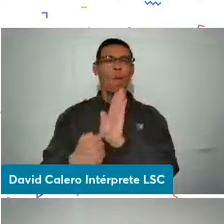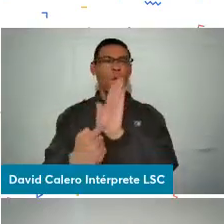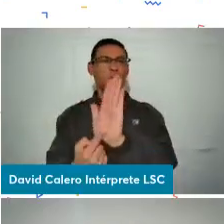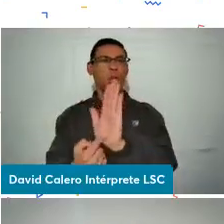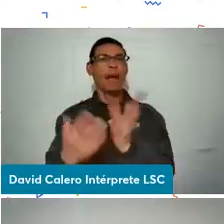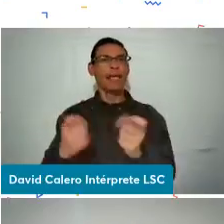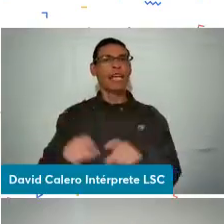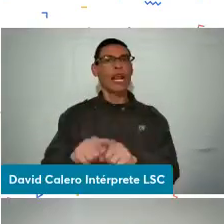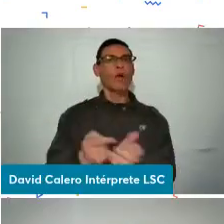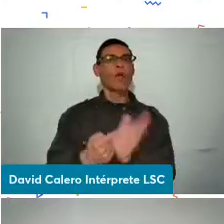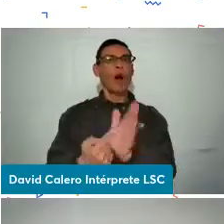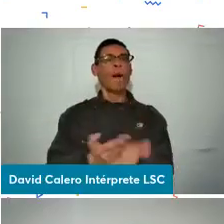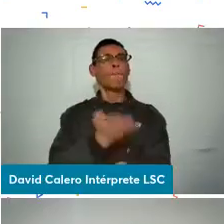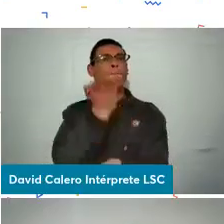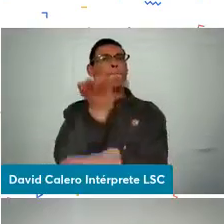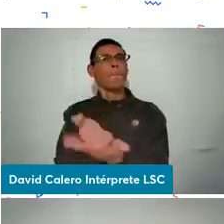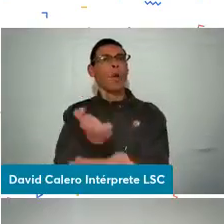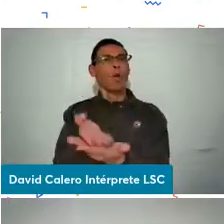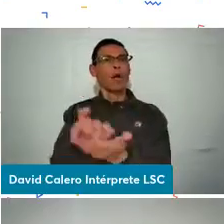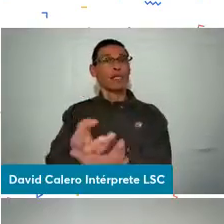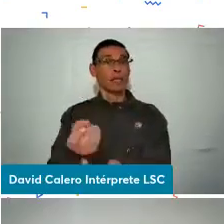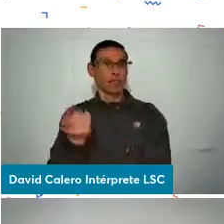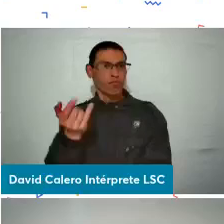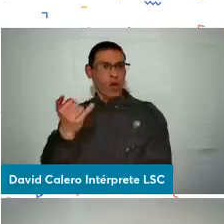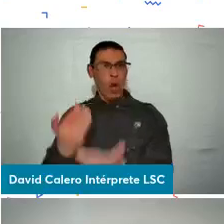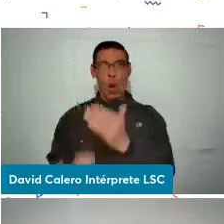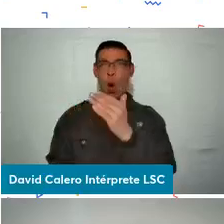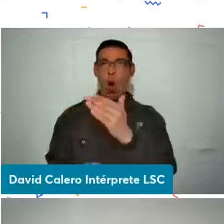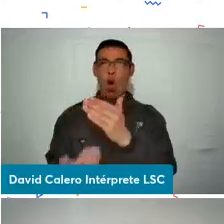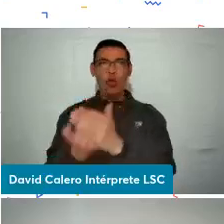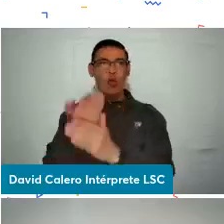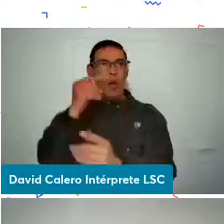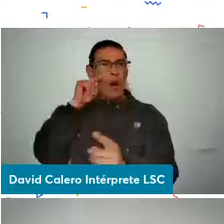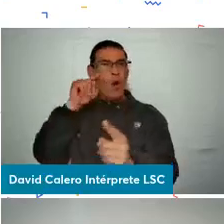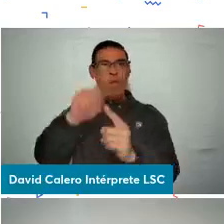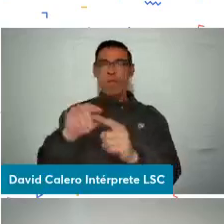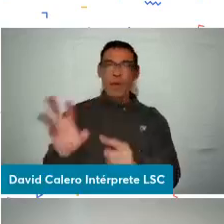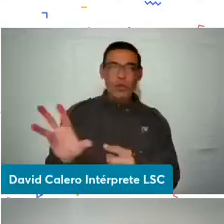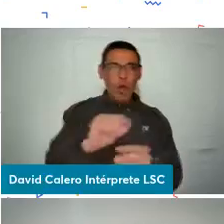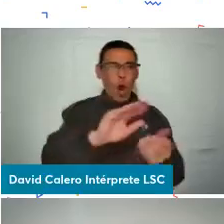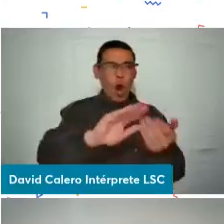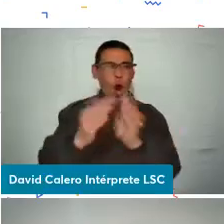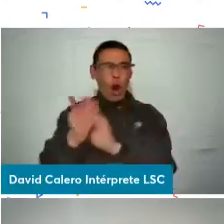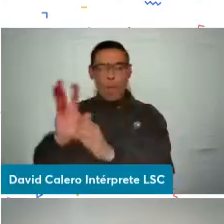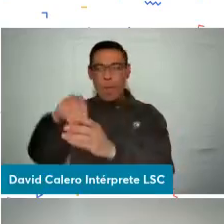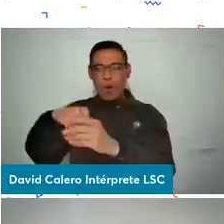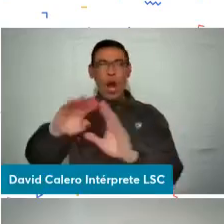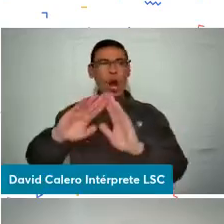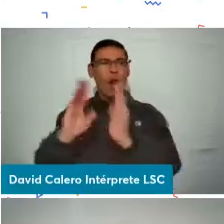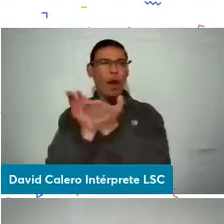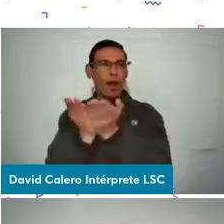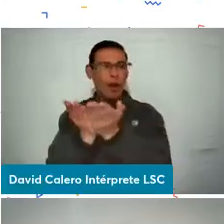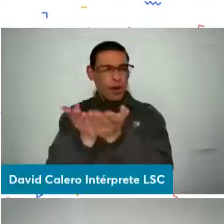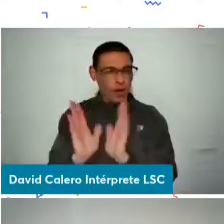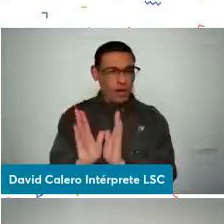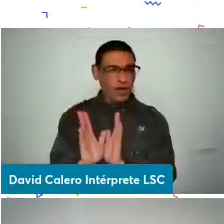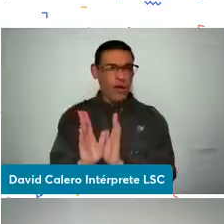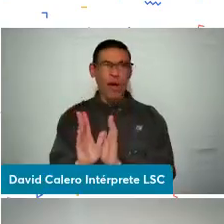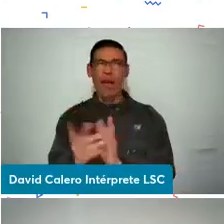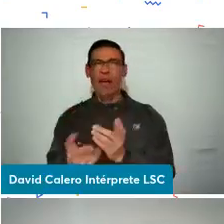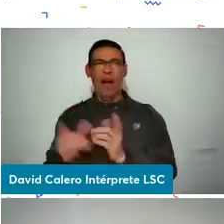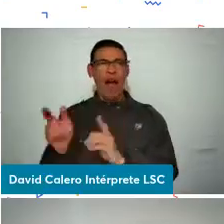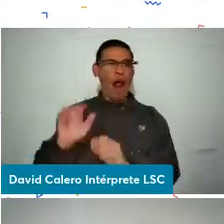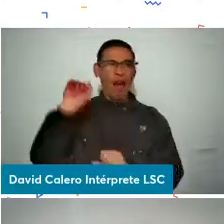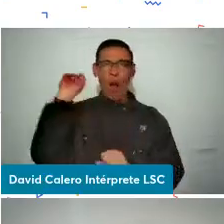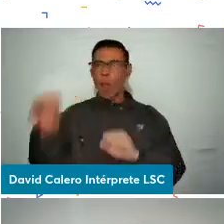propuesta educativa innovadora que abarcara a toda la comunidad educativa sin digamos, discriminar o